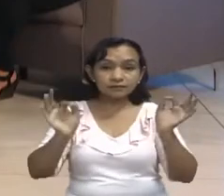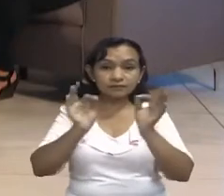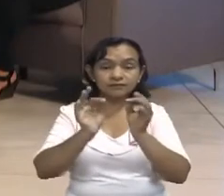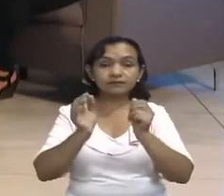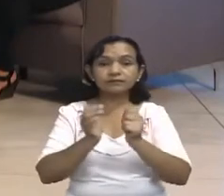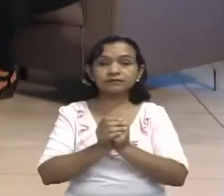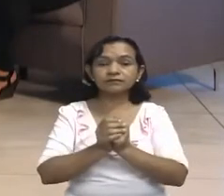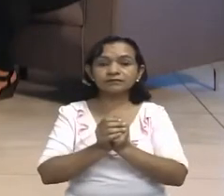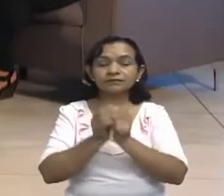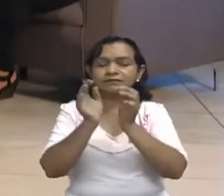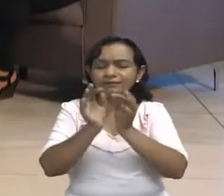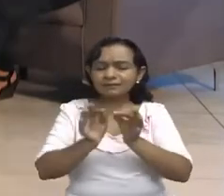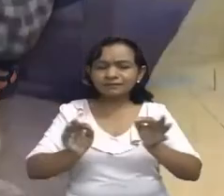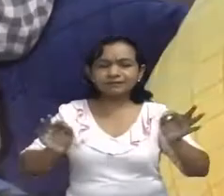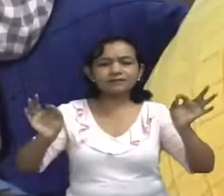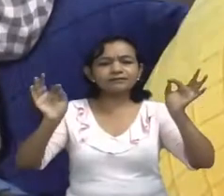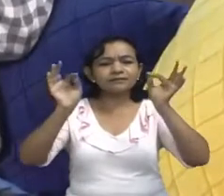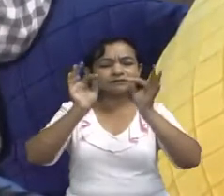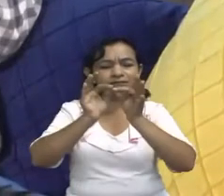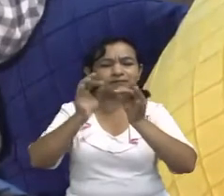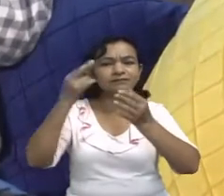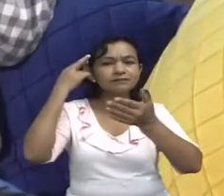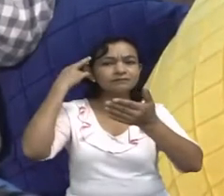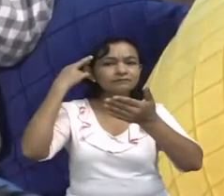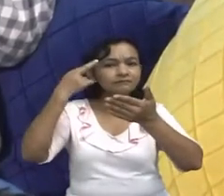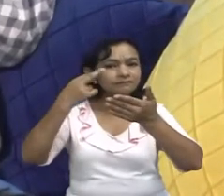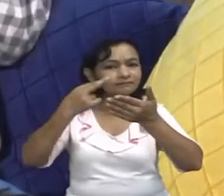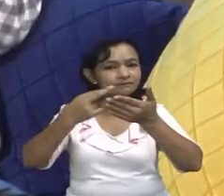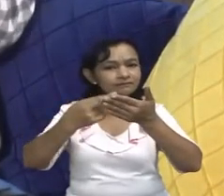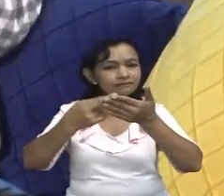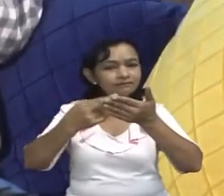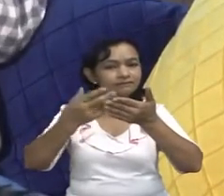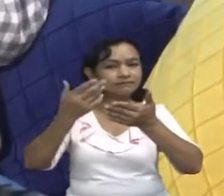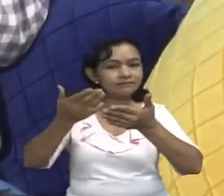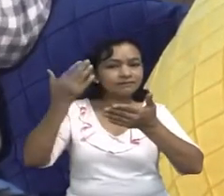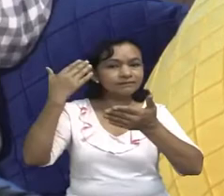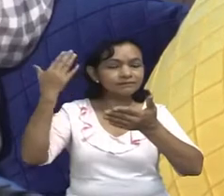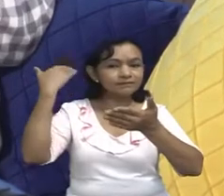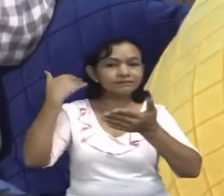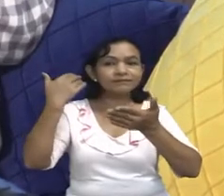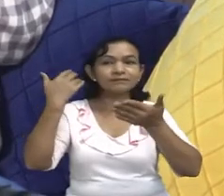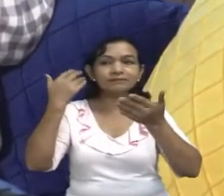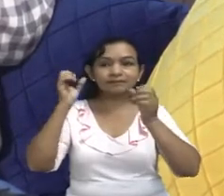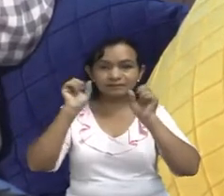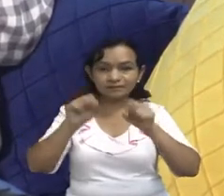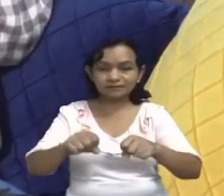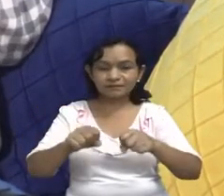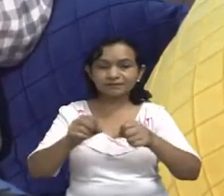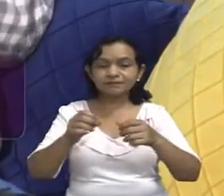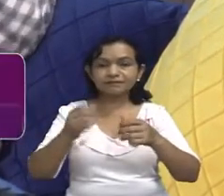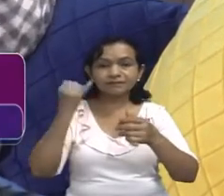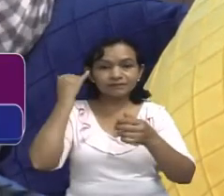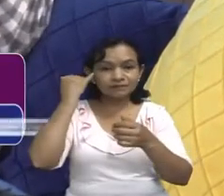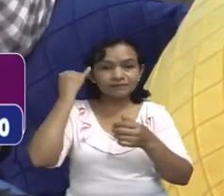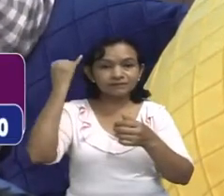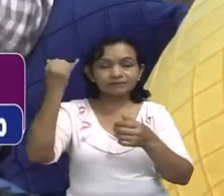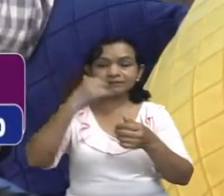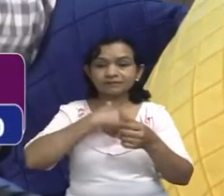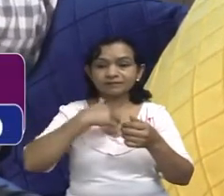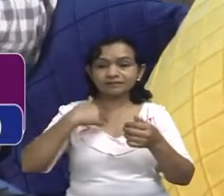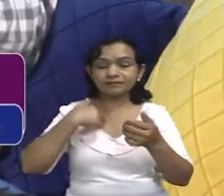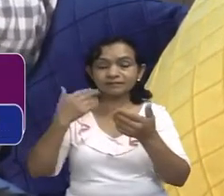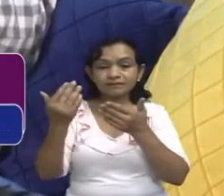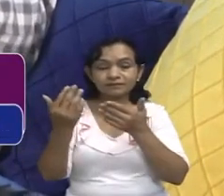fíjate, hacer un recuento de lo, sí, el contexto, sí, claro, en lo, claro, que se da. La idea era acercar el